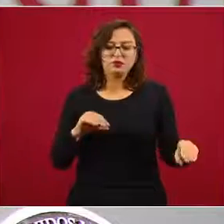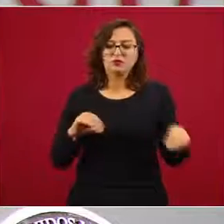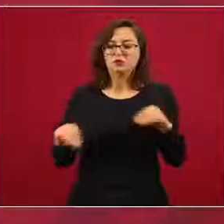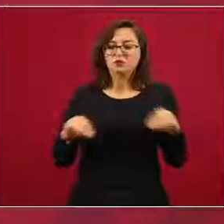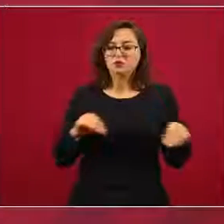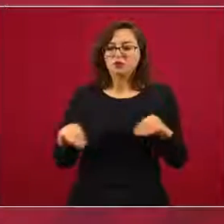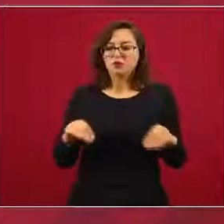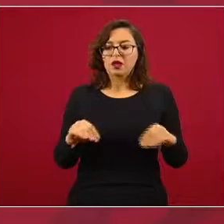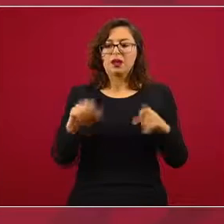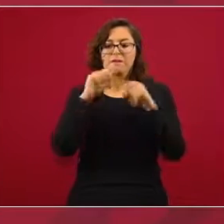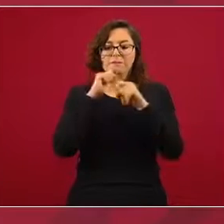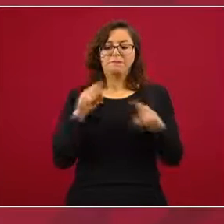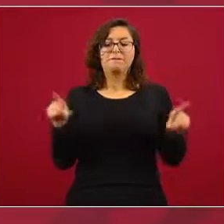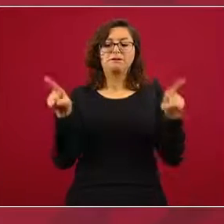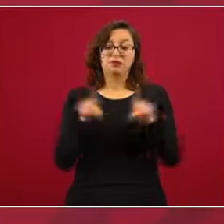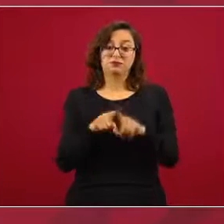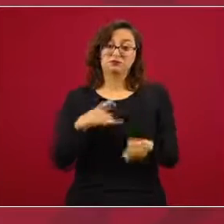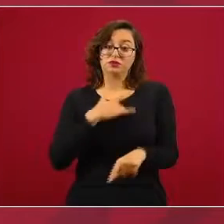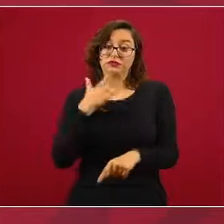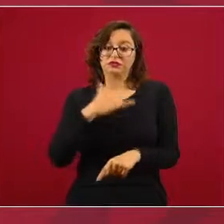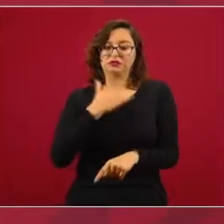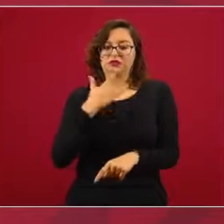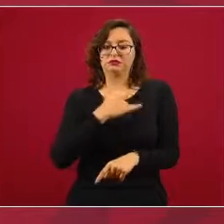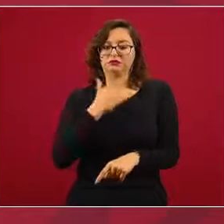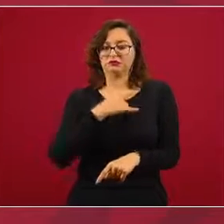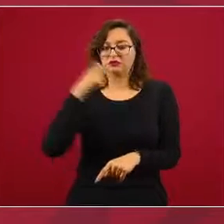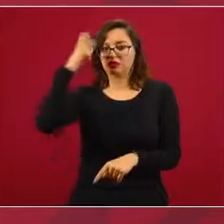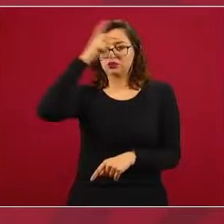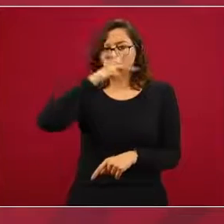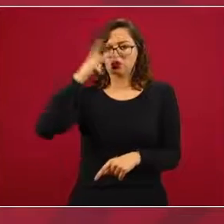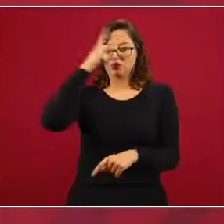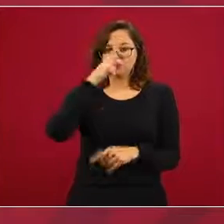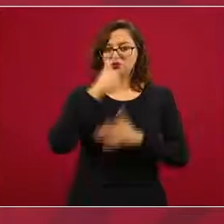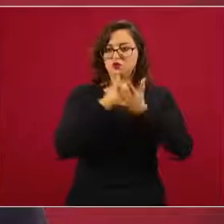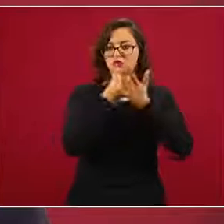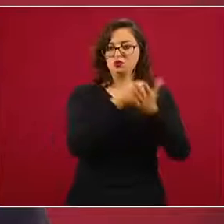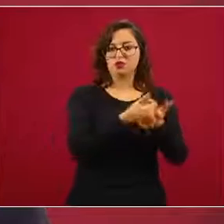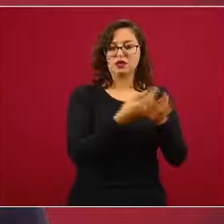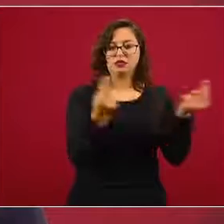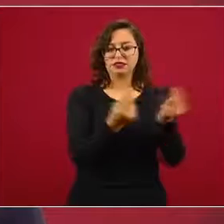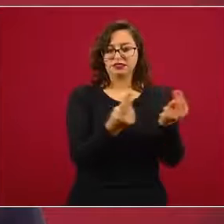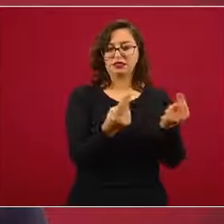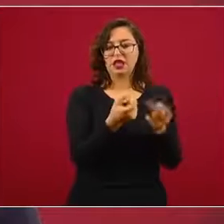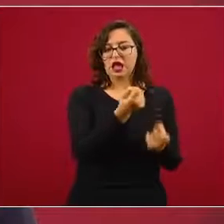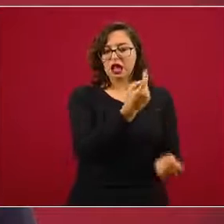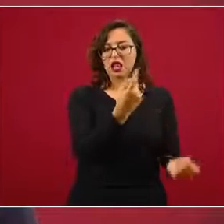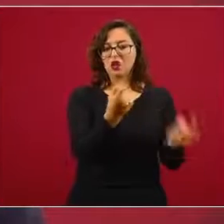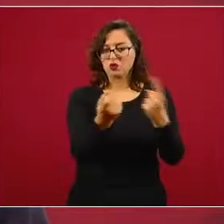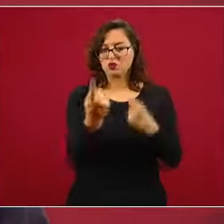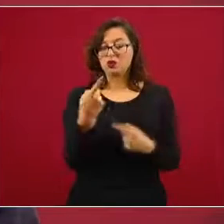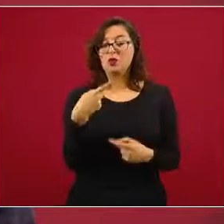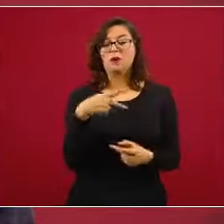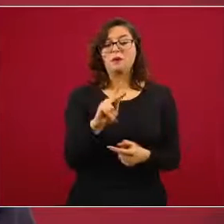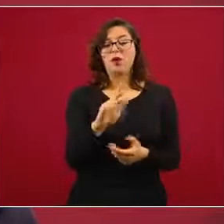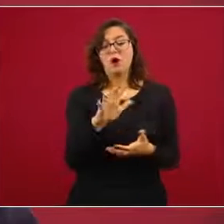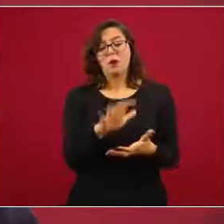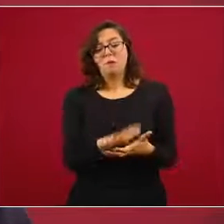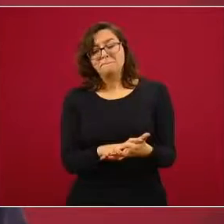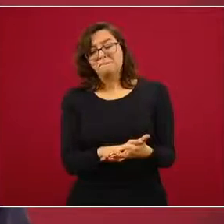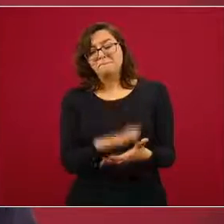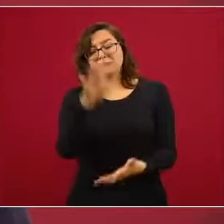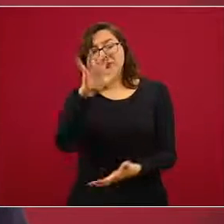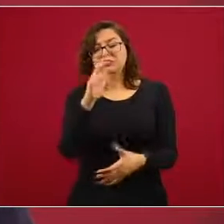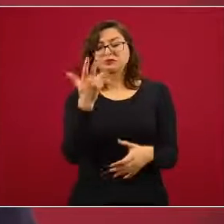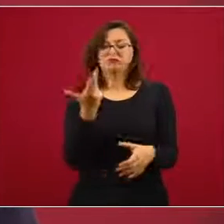incluso de rehabilitación psicoemocional. Pero, en su mayoría, hemos conservado que la enorme